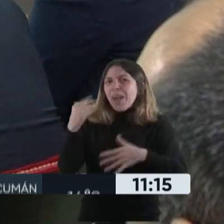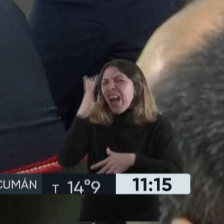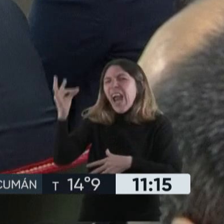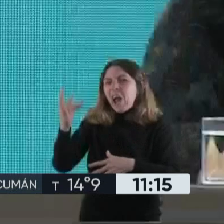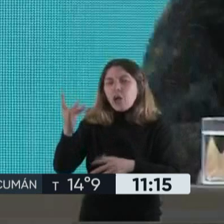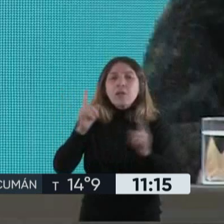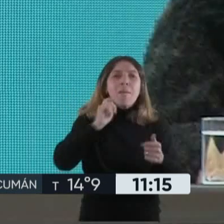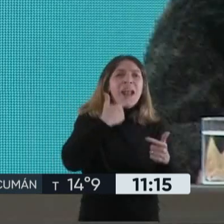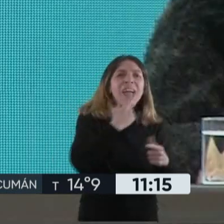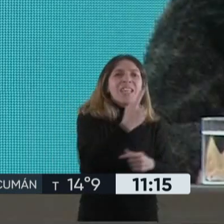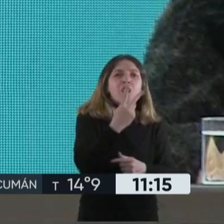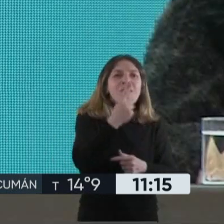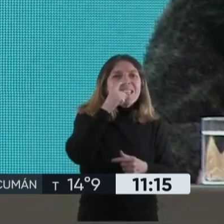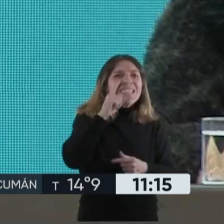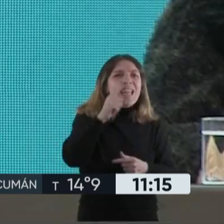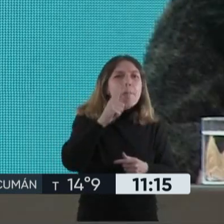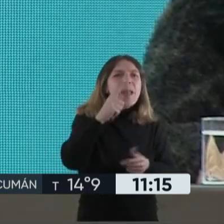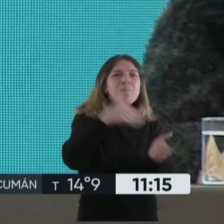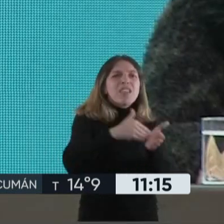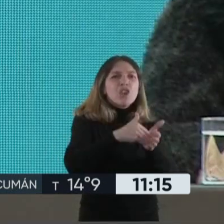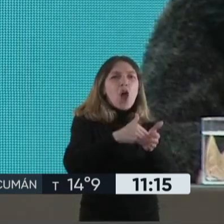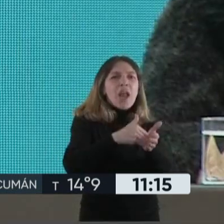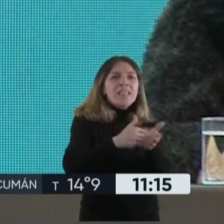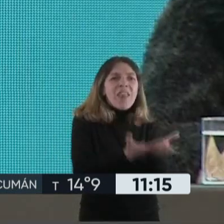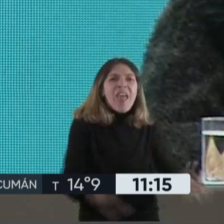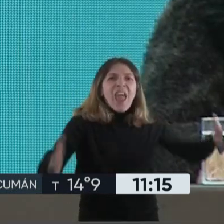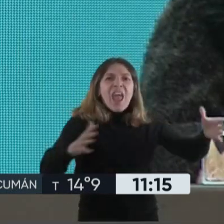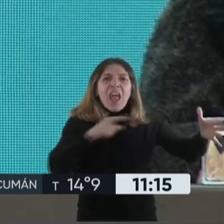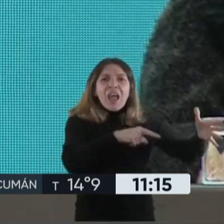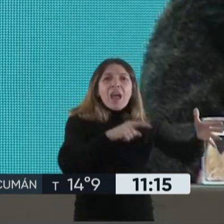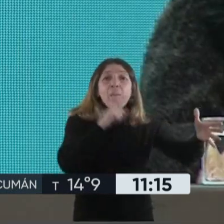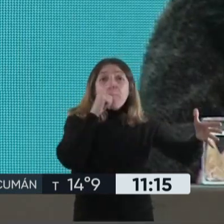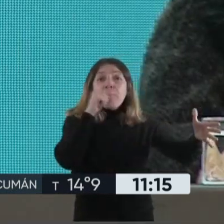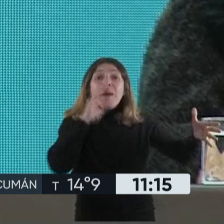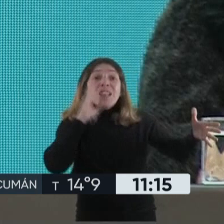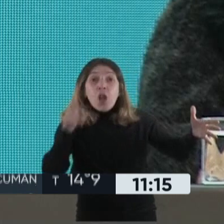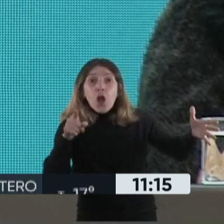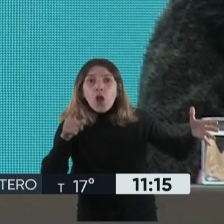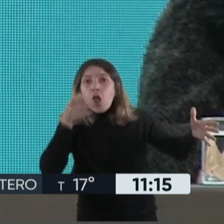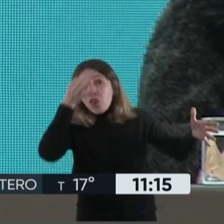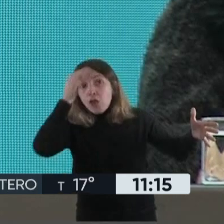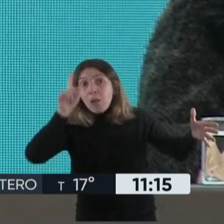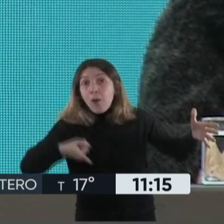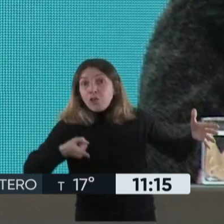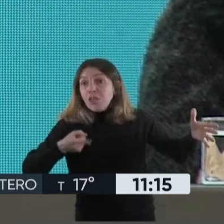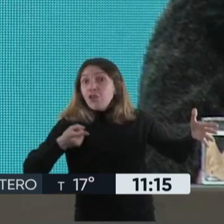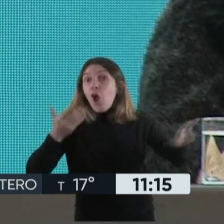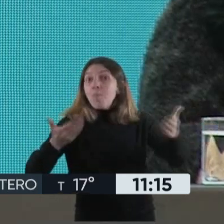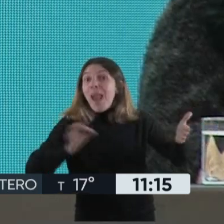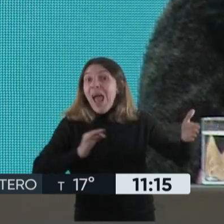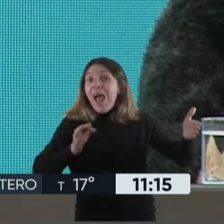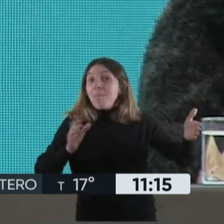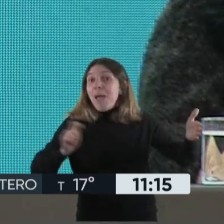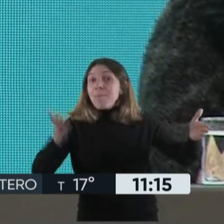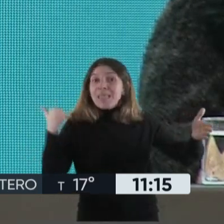Y en gas, 127.000 millones de metros cúbicos, tanto en petróleo, 13% arriba del mismo mes del año pasado,